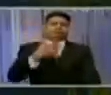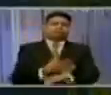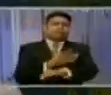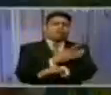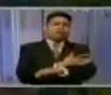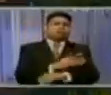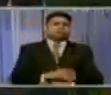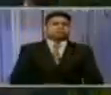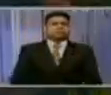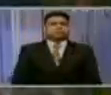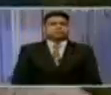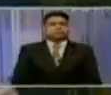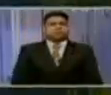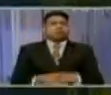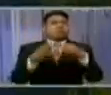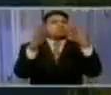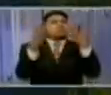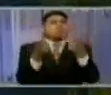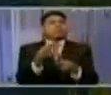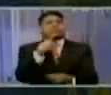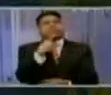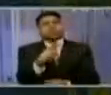¿Y cuánto se los dijo